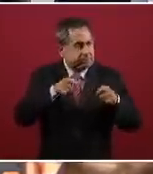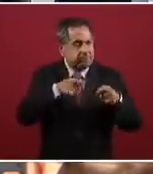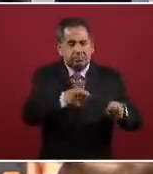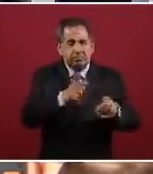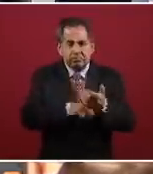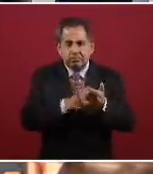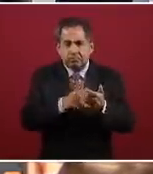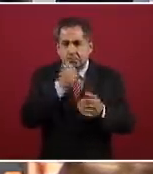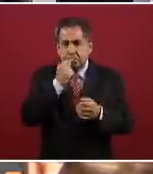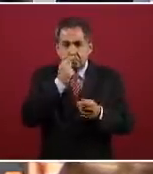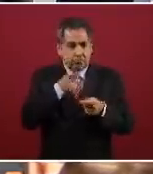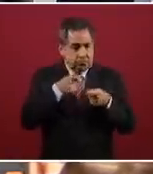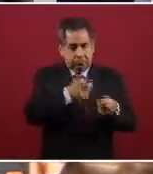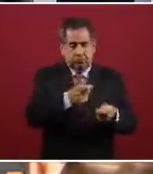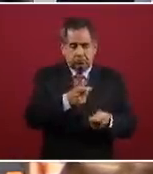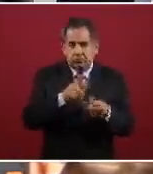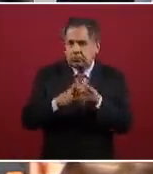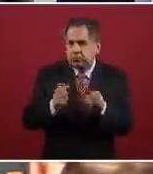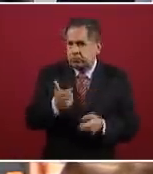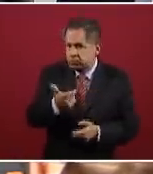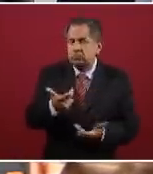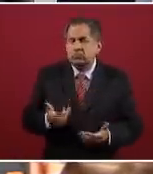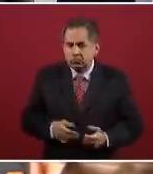seguridad pública?